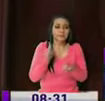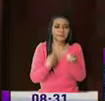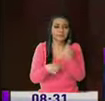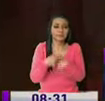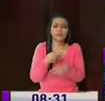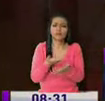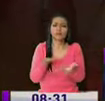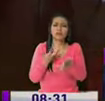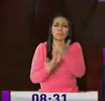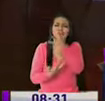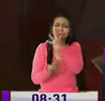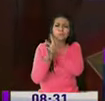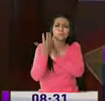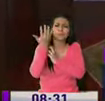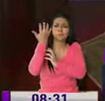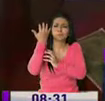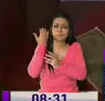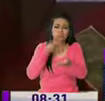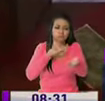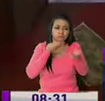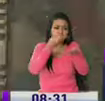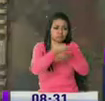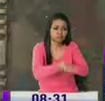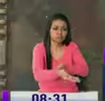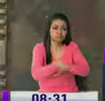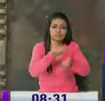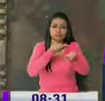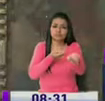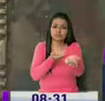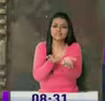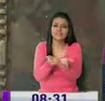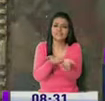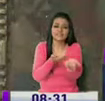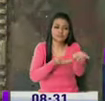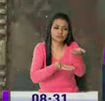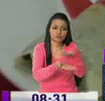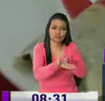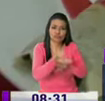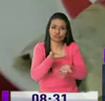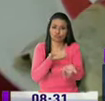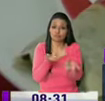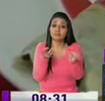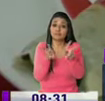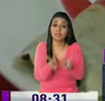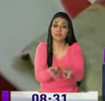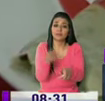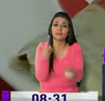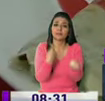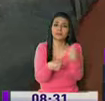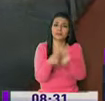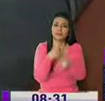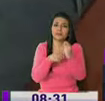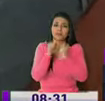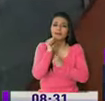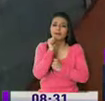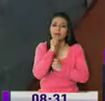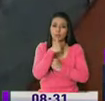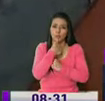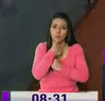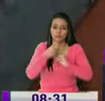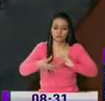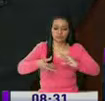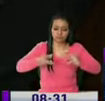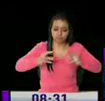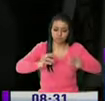objetos antiguos que son intercambiados por servicios. Además está incursionando en la venta de almuerzos y crepes de sal